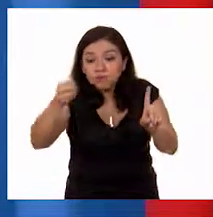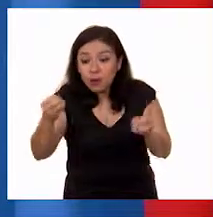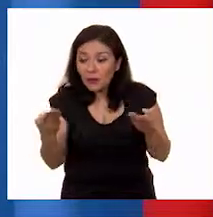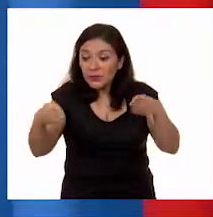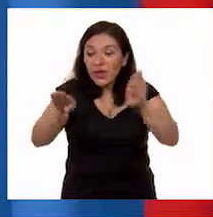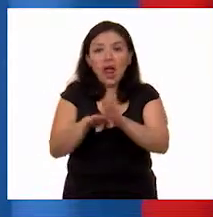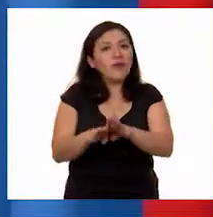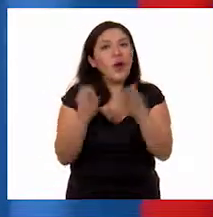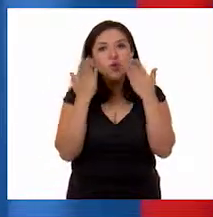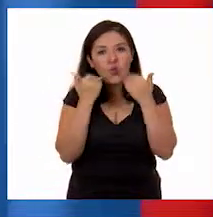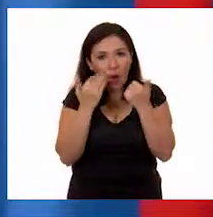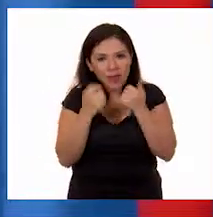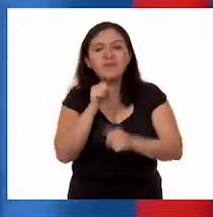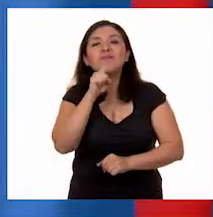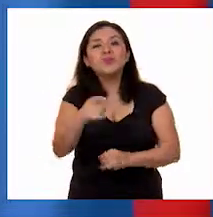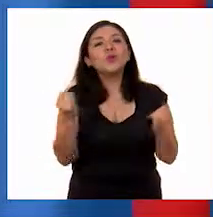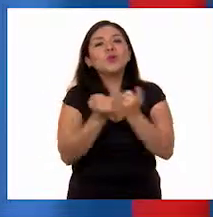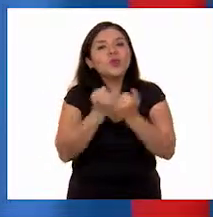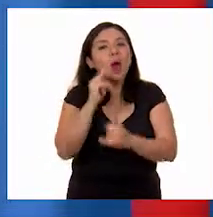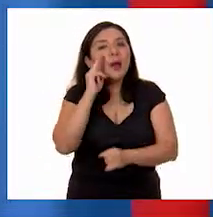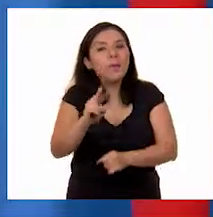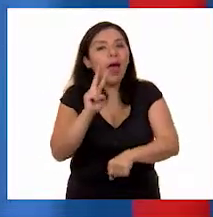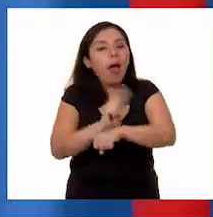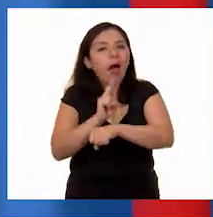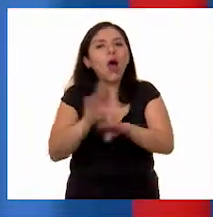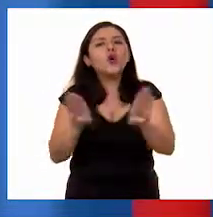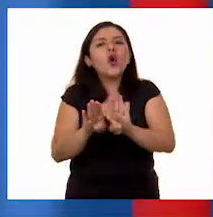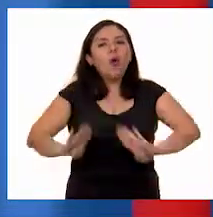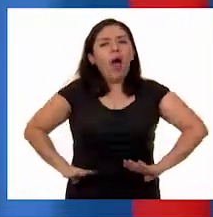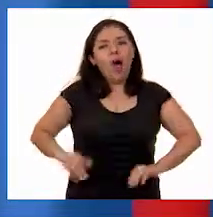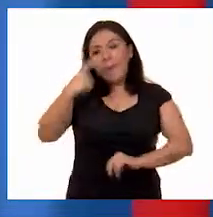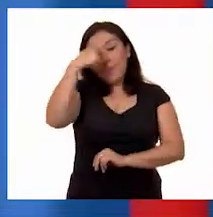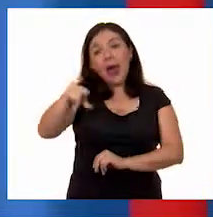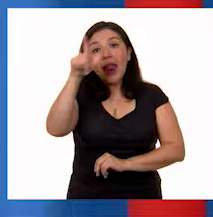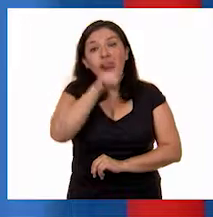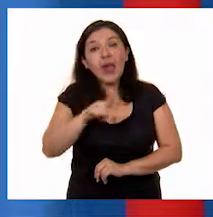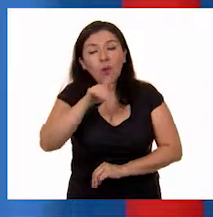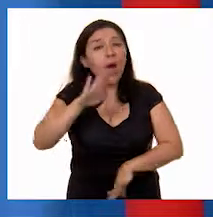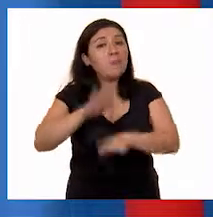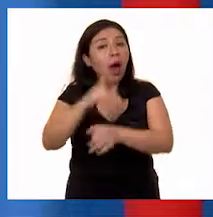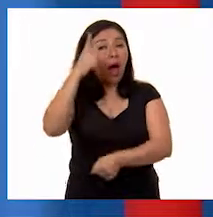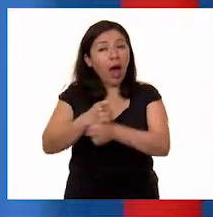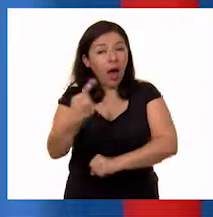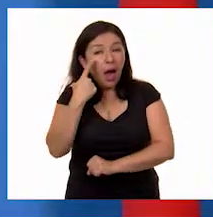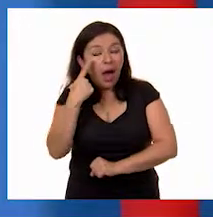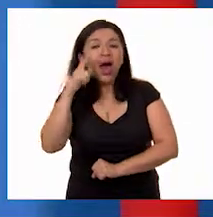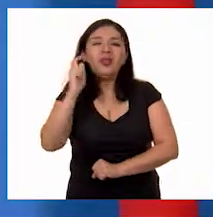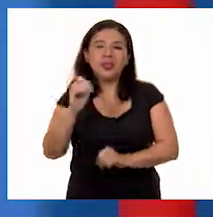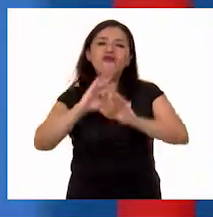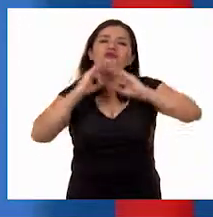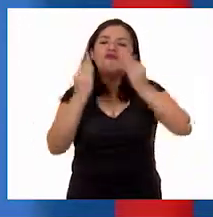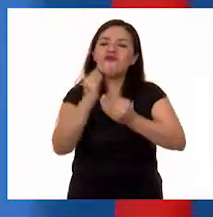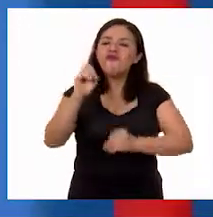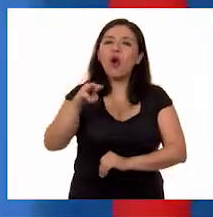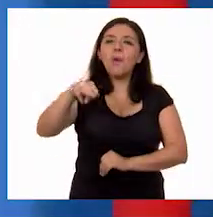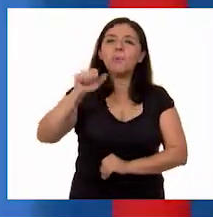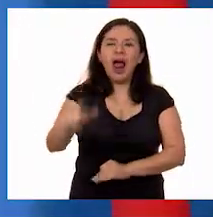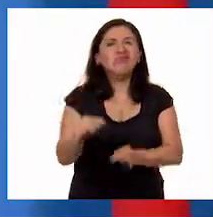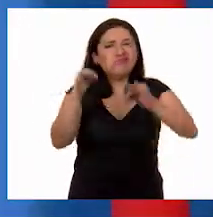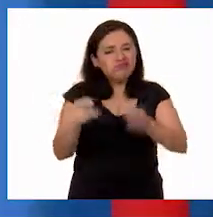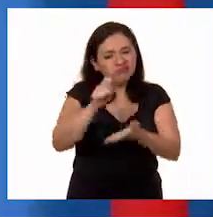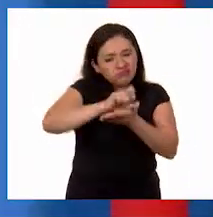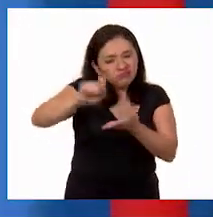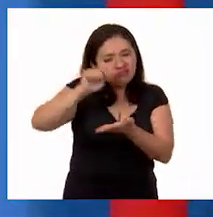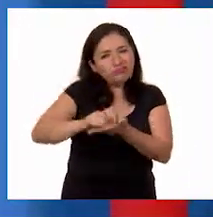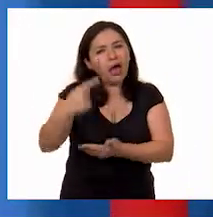cierre. Y también observamos el tipo de lenguaje, que era predominantemente formal, la forma de redacción